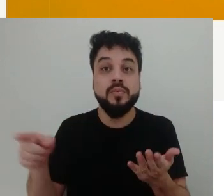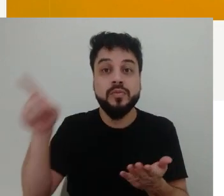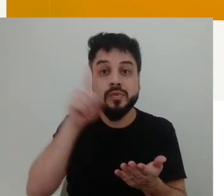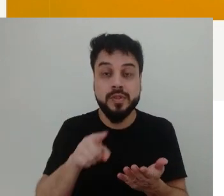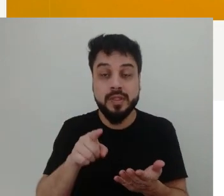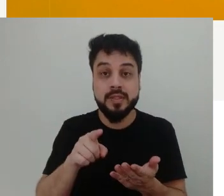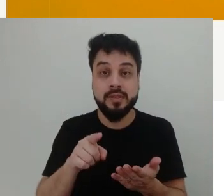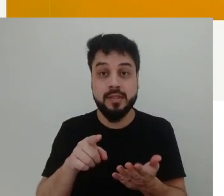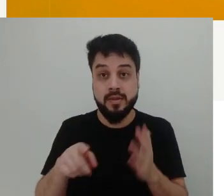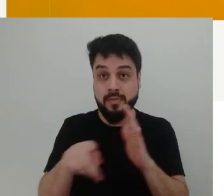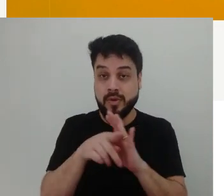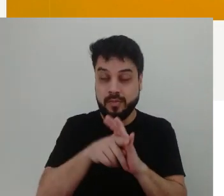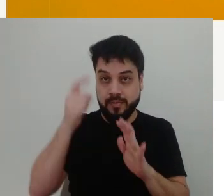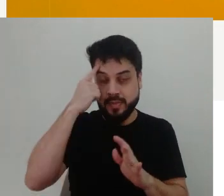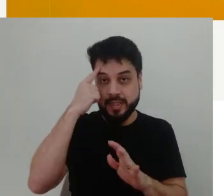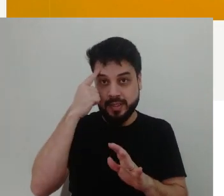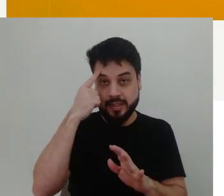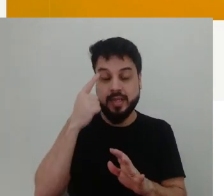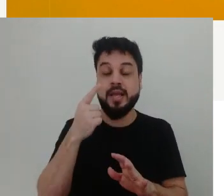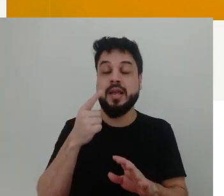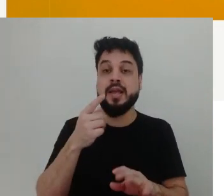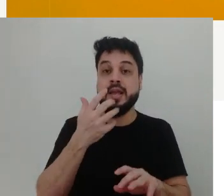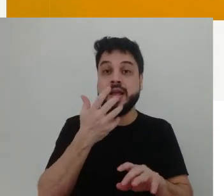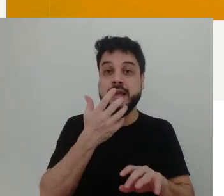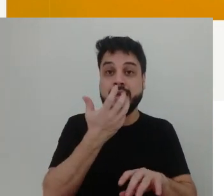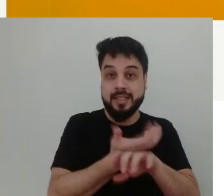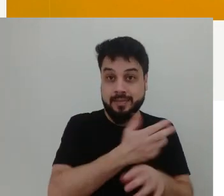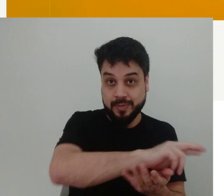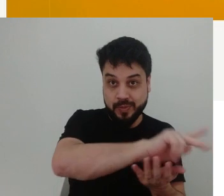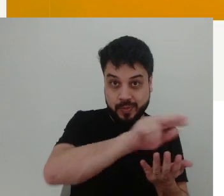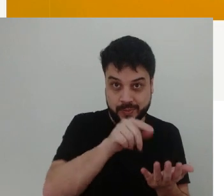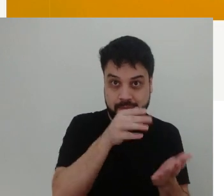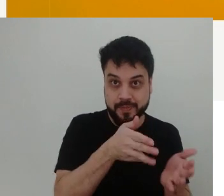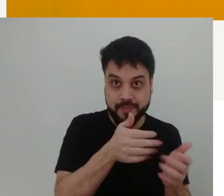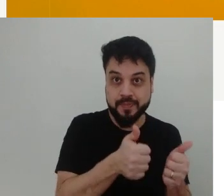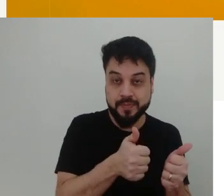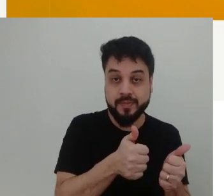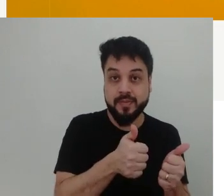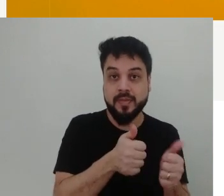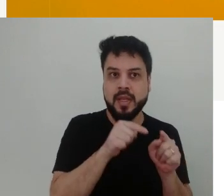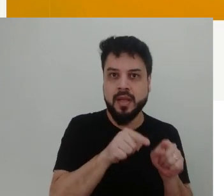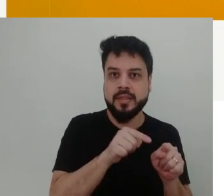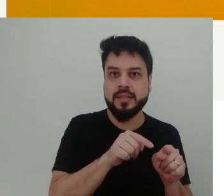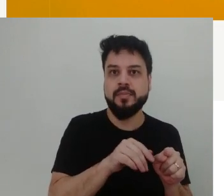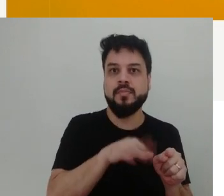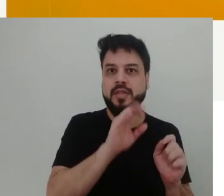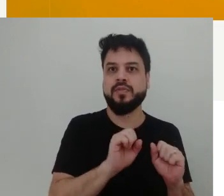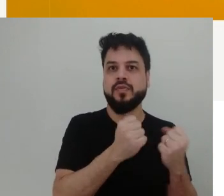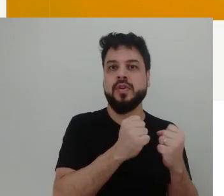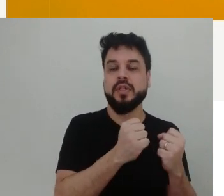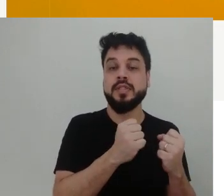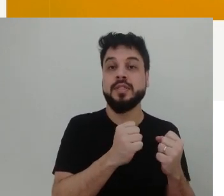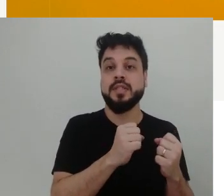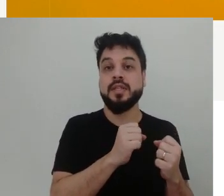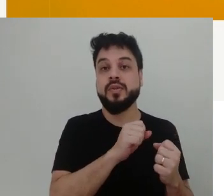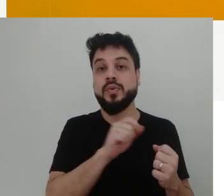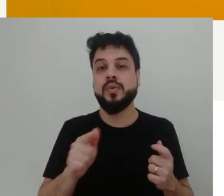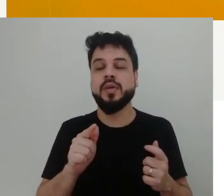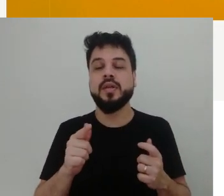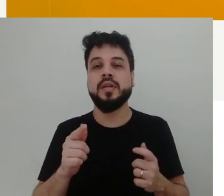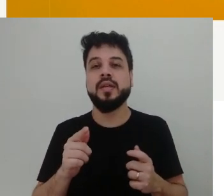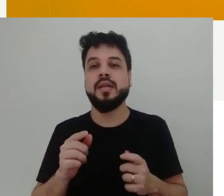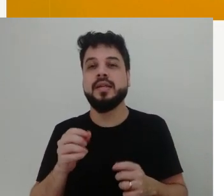excelentes presentaciones y provocaciones. Yo pienso que la metodología más